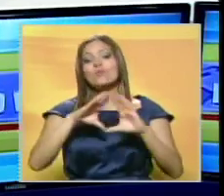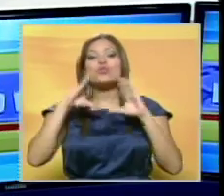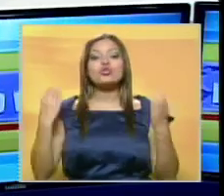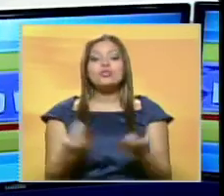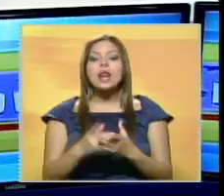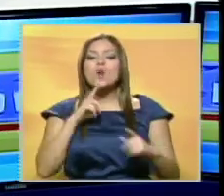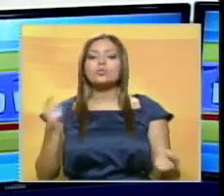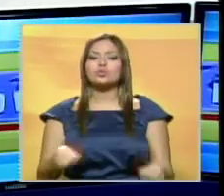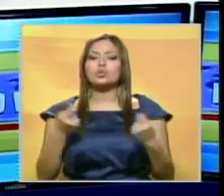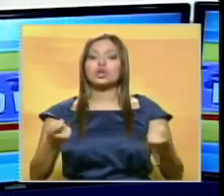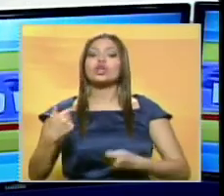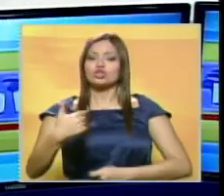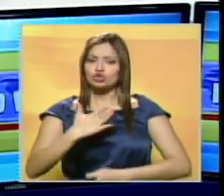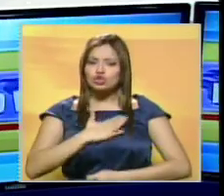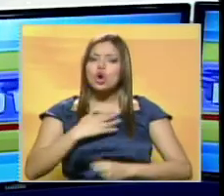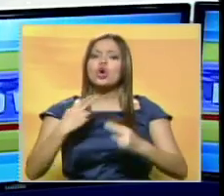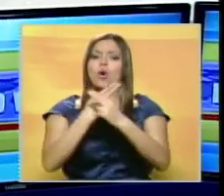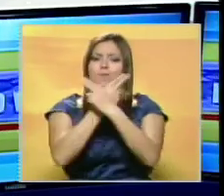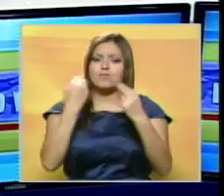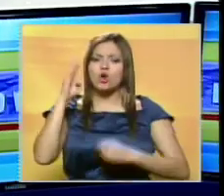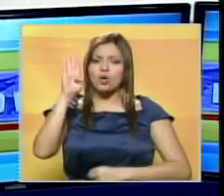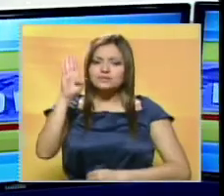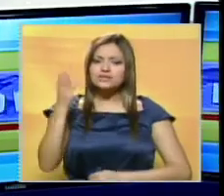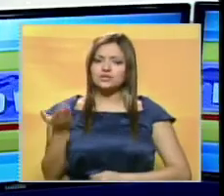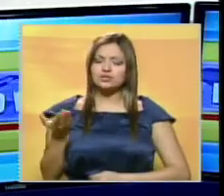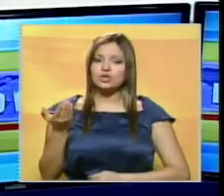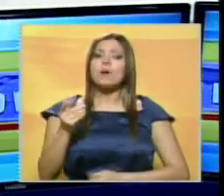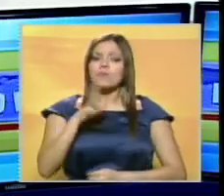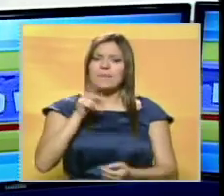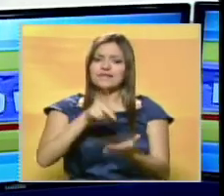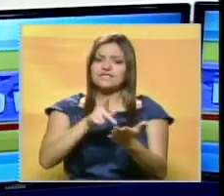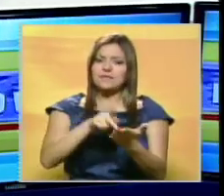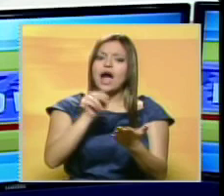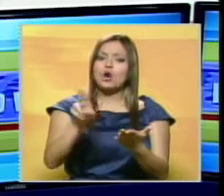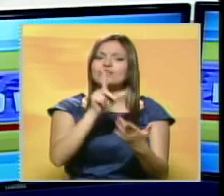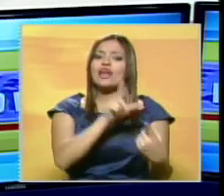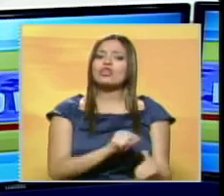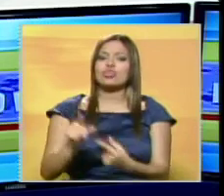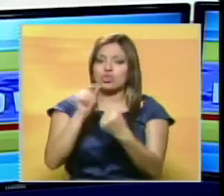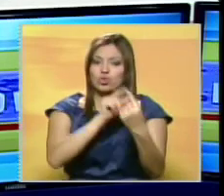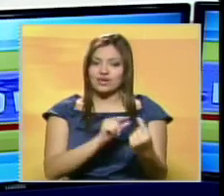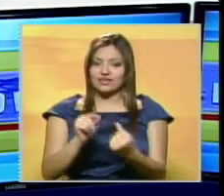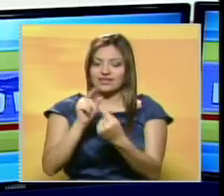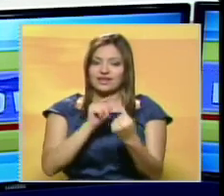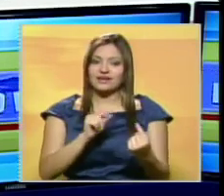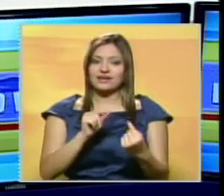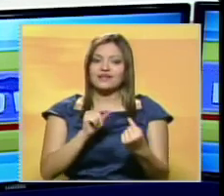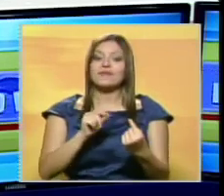de su campaña Yo Me Comprometo, así que puedes participar enviando a nuestra cuenta Twitter con la etiqueta